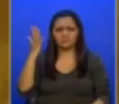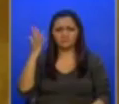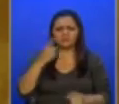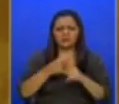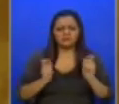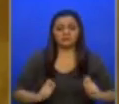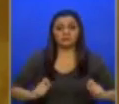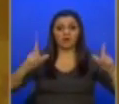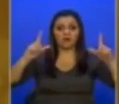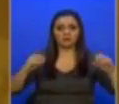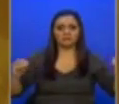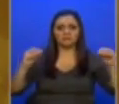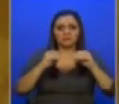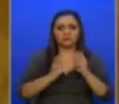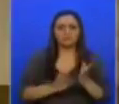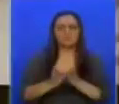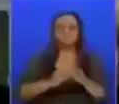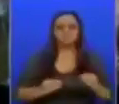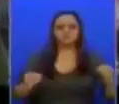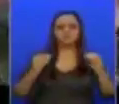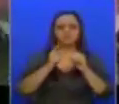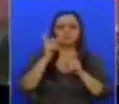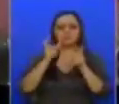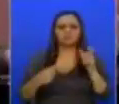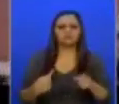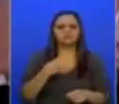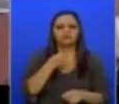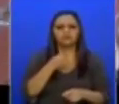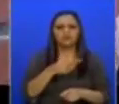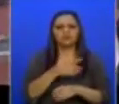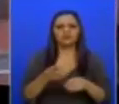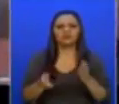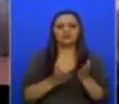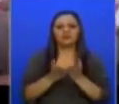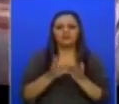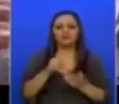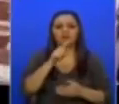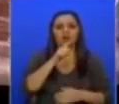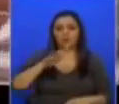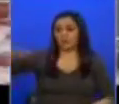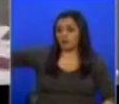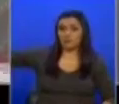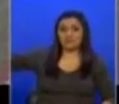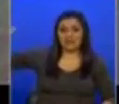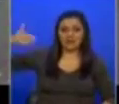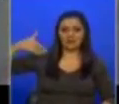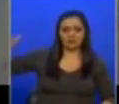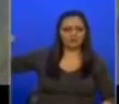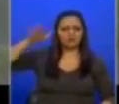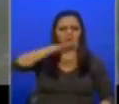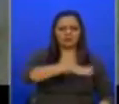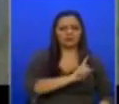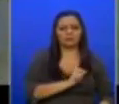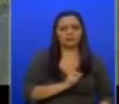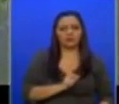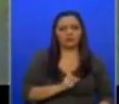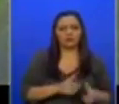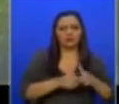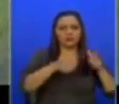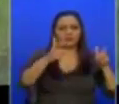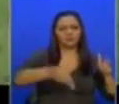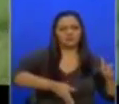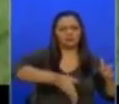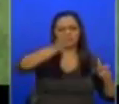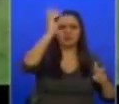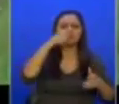a hacer es encarecer mucho más los servicios y perjudicar a la gente que ya tiene servicios como agua potable alcantarillado, porque como la ciudad creció hasta este